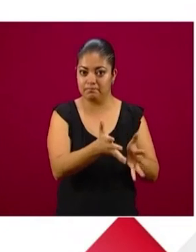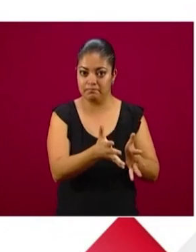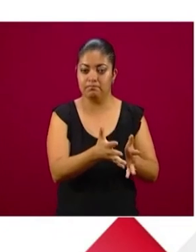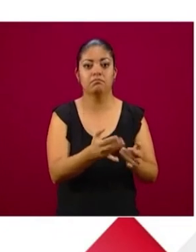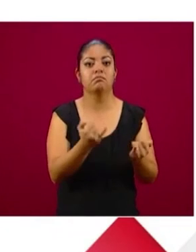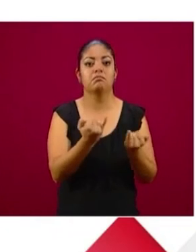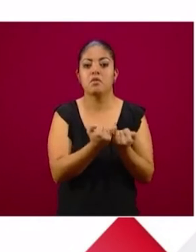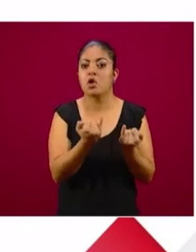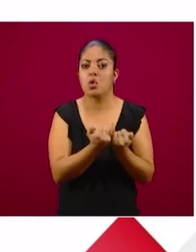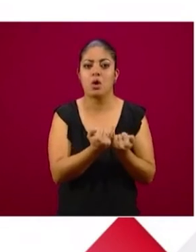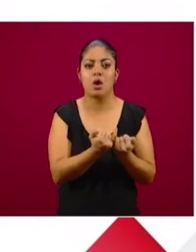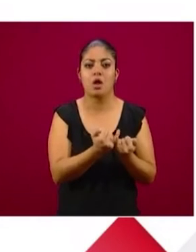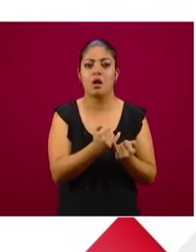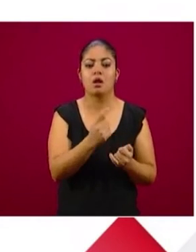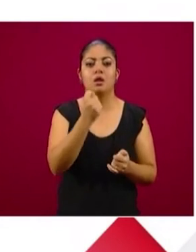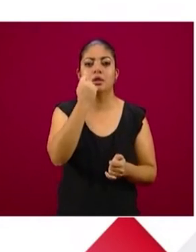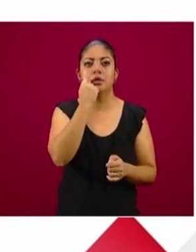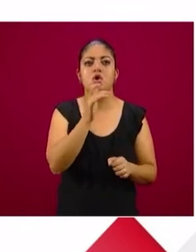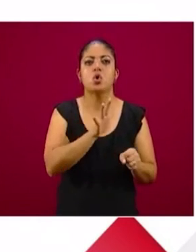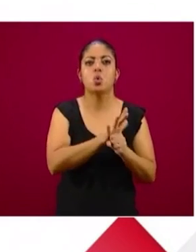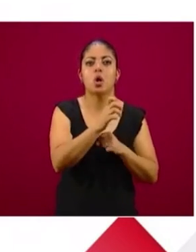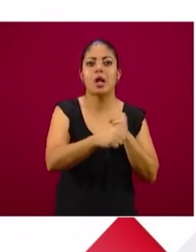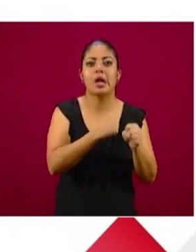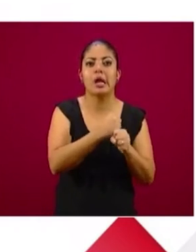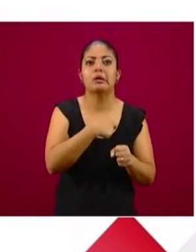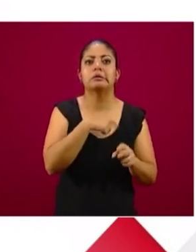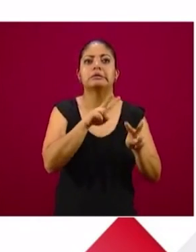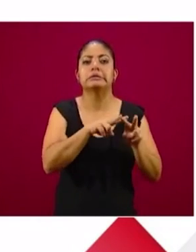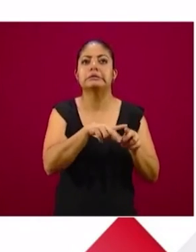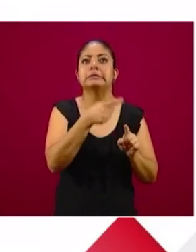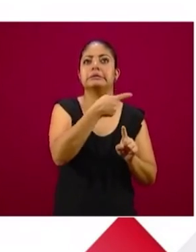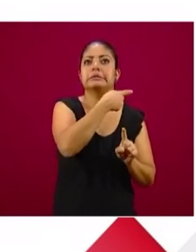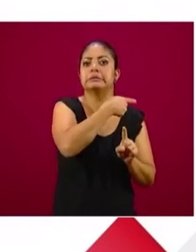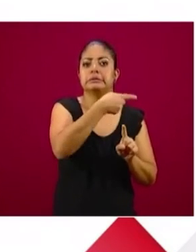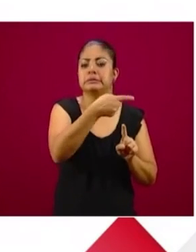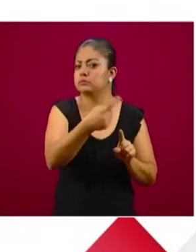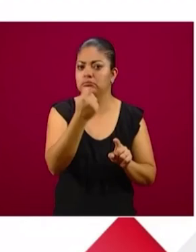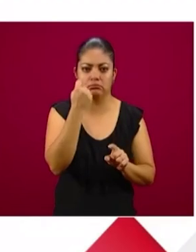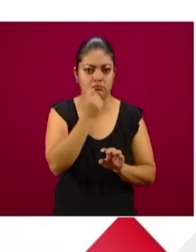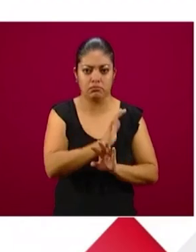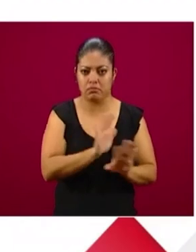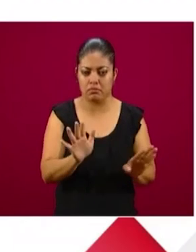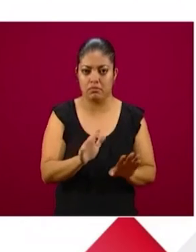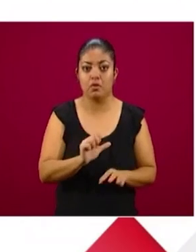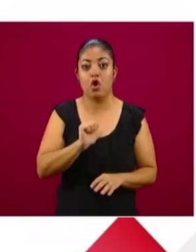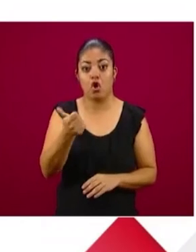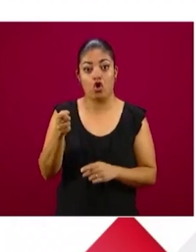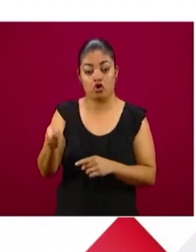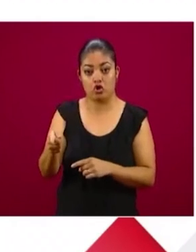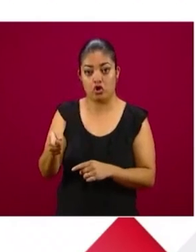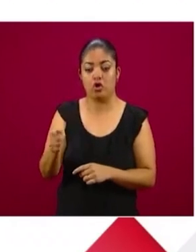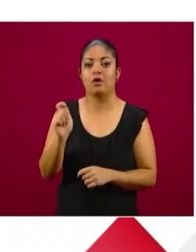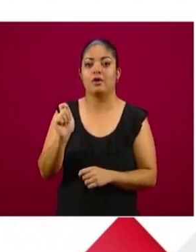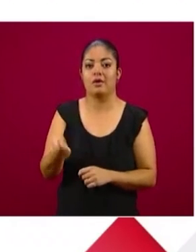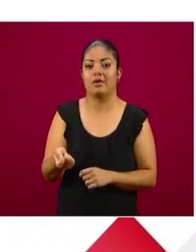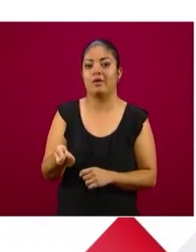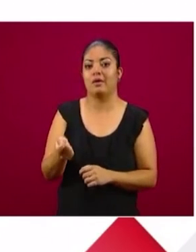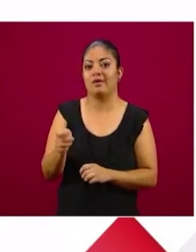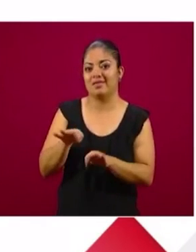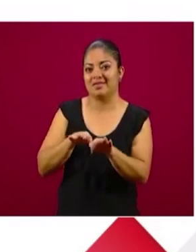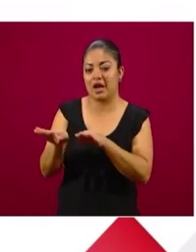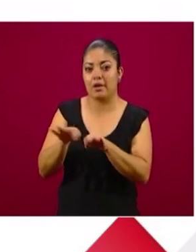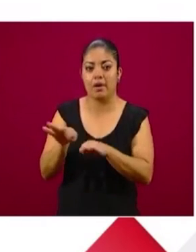créditos independientemente del año en que lo hayan solicitado. Y en el caso de la prórroga aplica para distintos supuestos laborales,